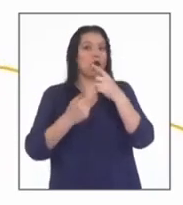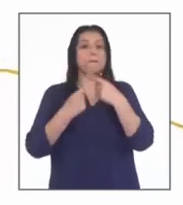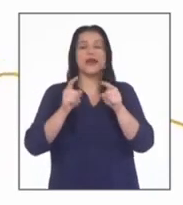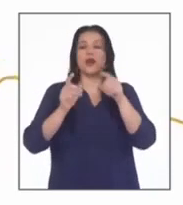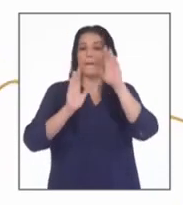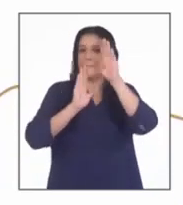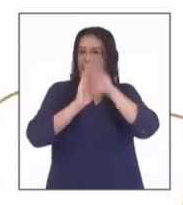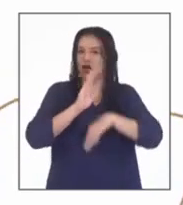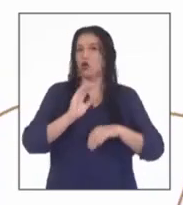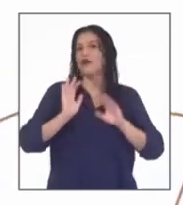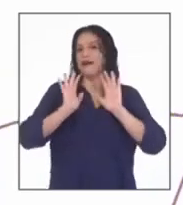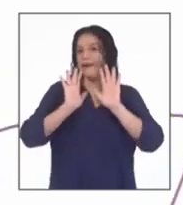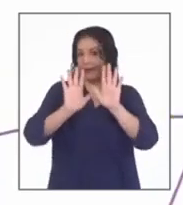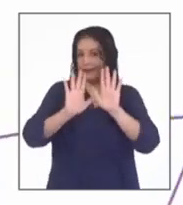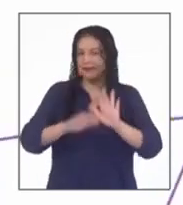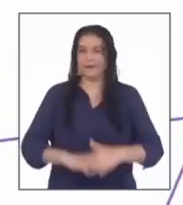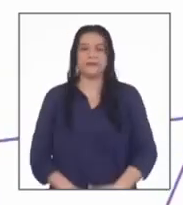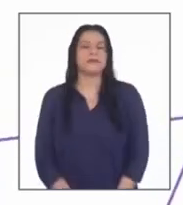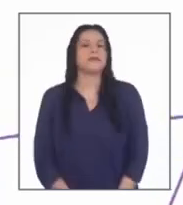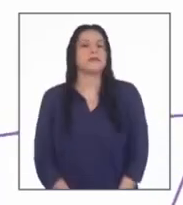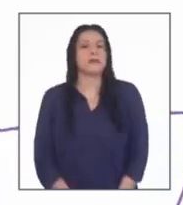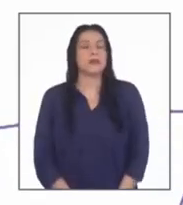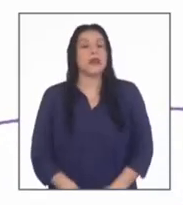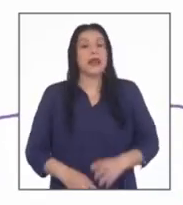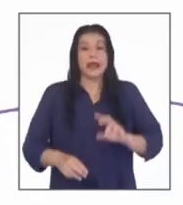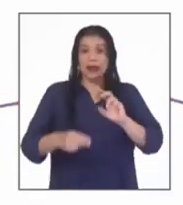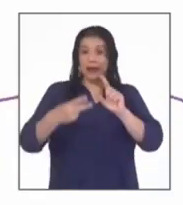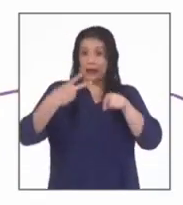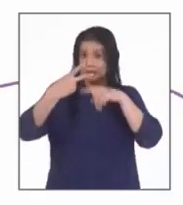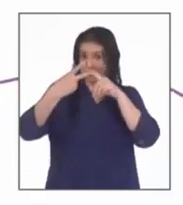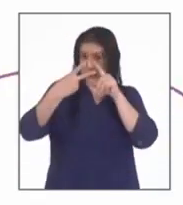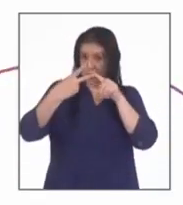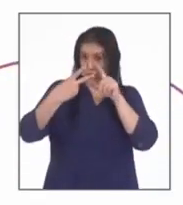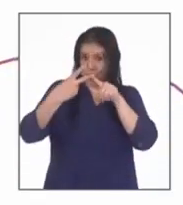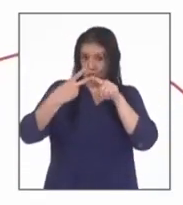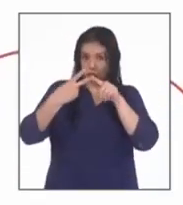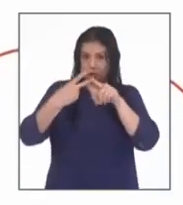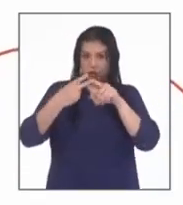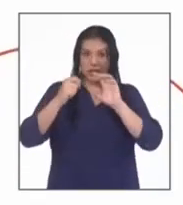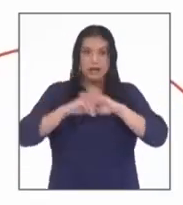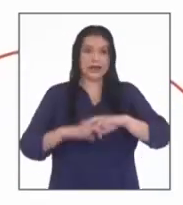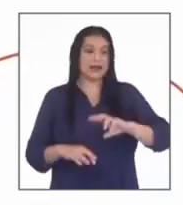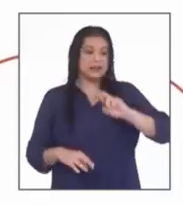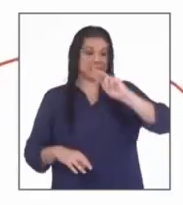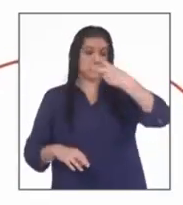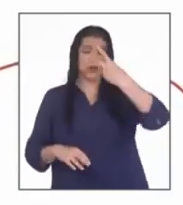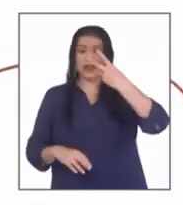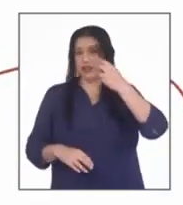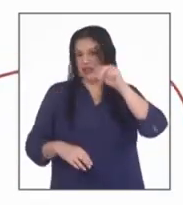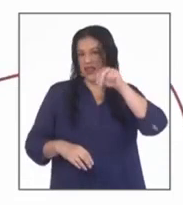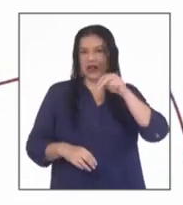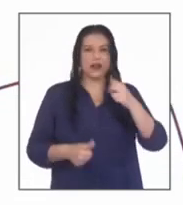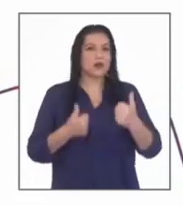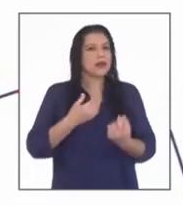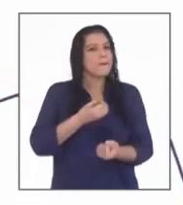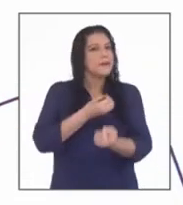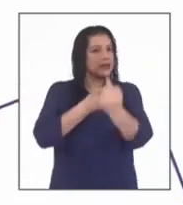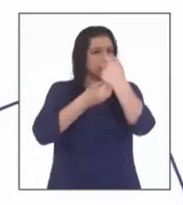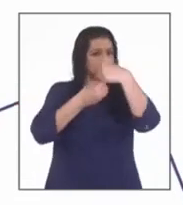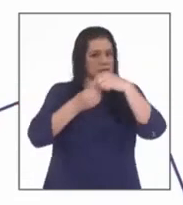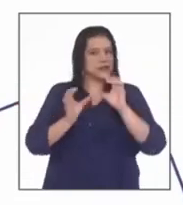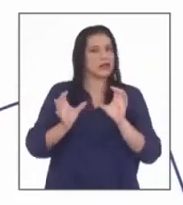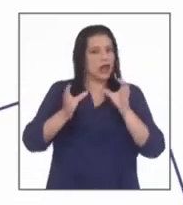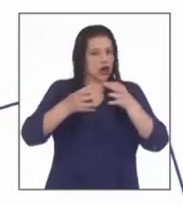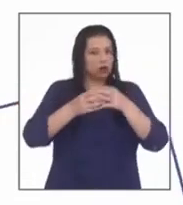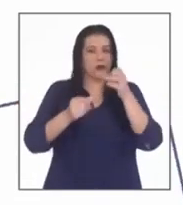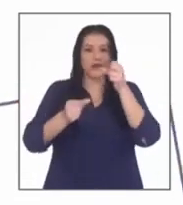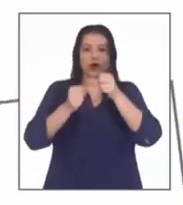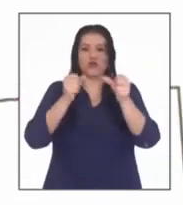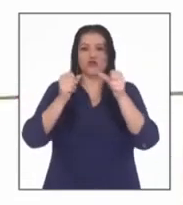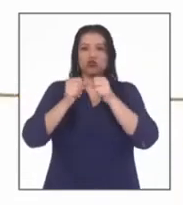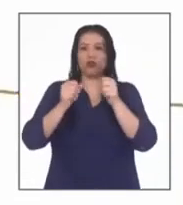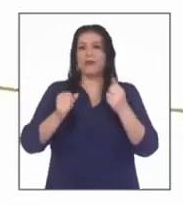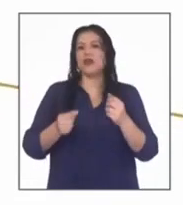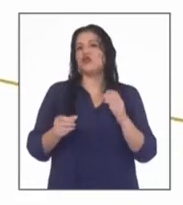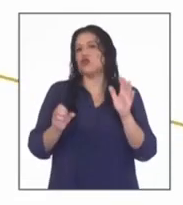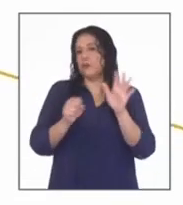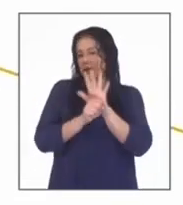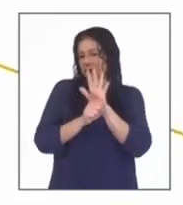pero menor que 10. Y la segunda es que el exponente n debe pertenecer al conjunto de los números